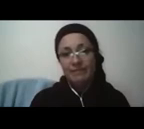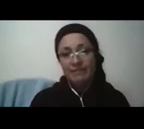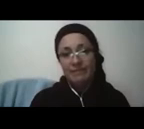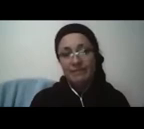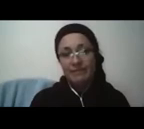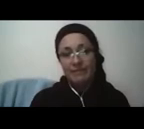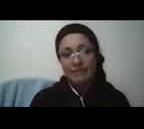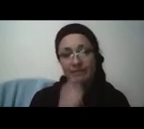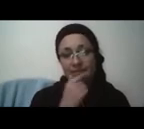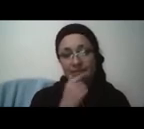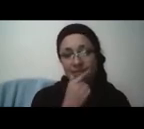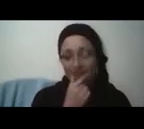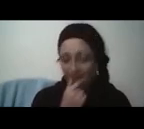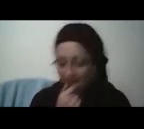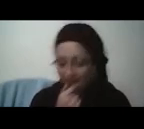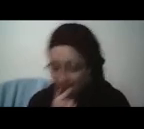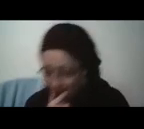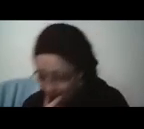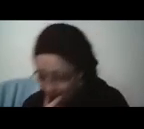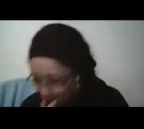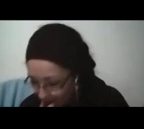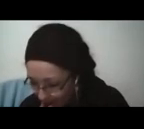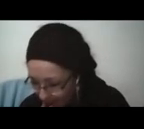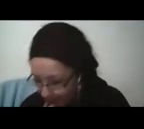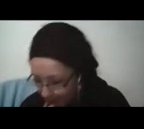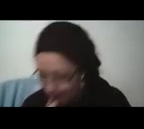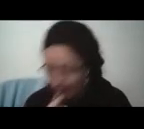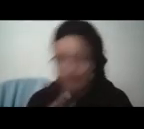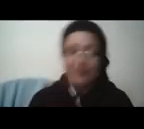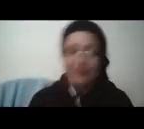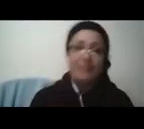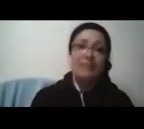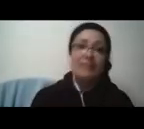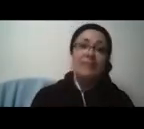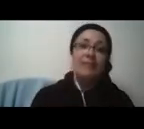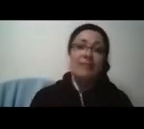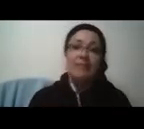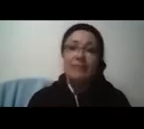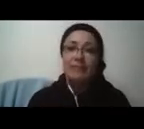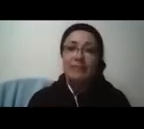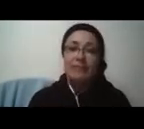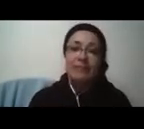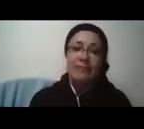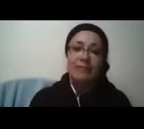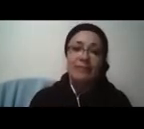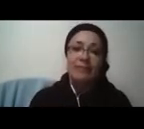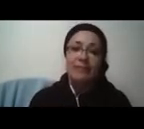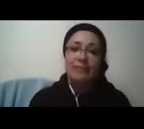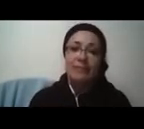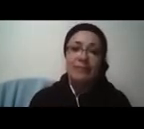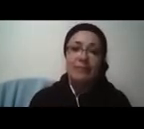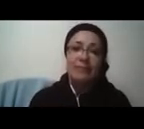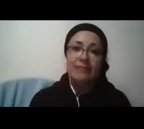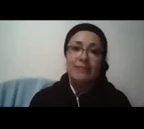condiciones excepcionales son favorables para el desarrollo de las denominadas tecnologías de concentración solar de potencia, que tienen la capacidad